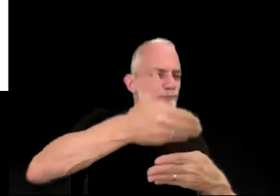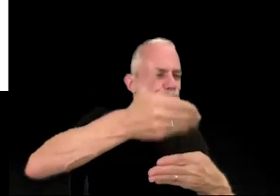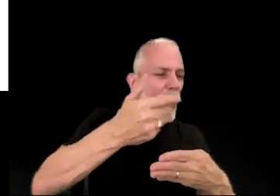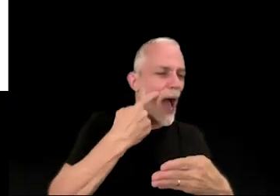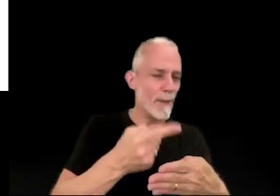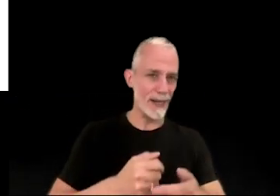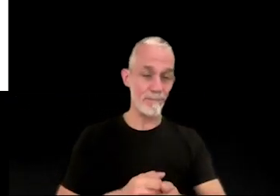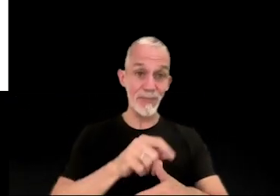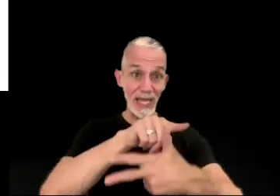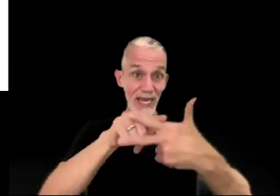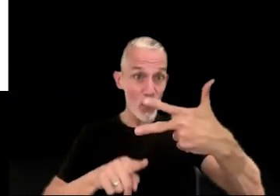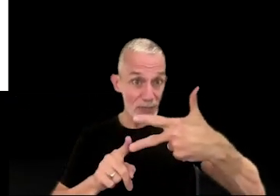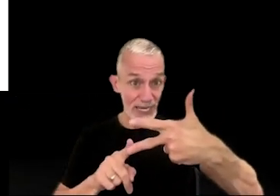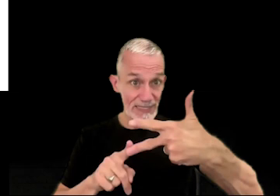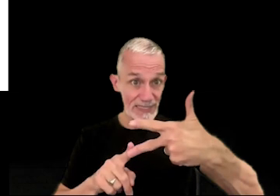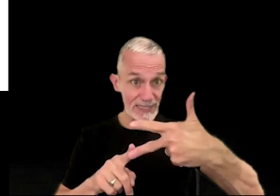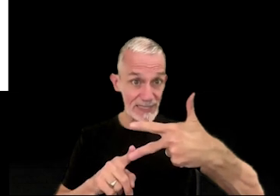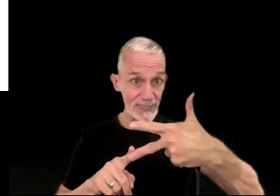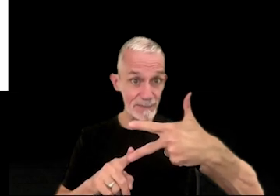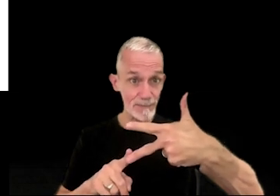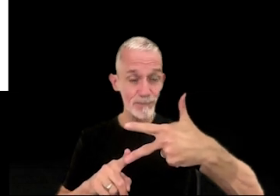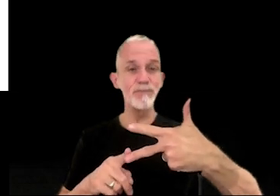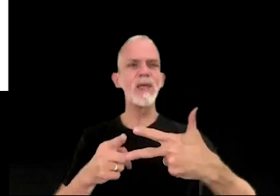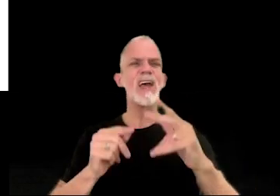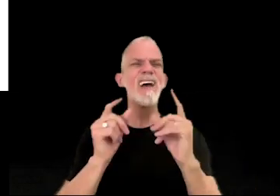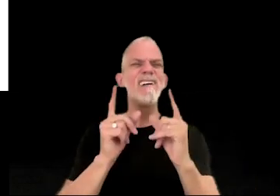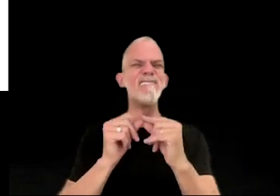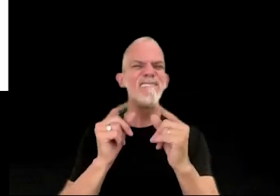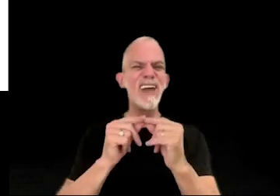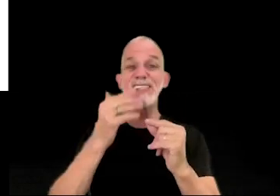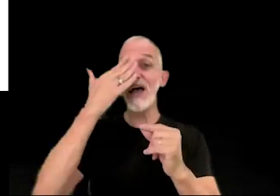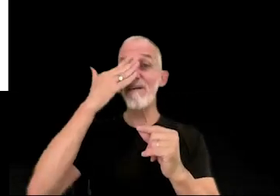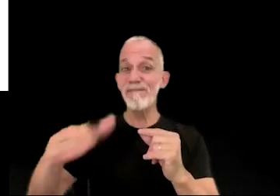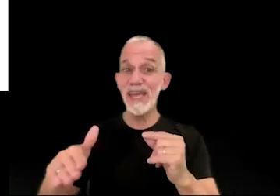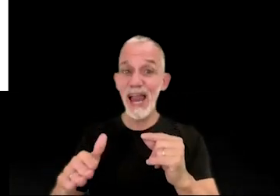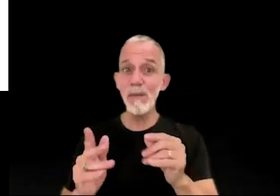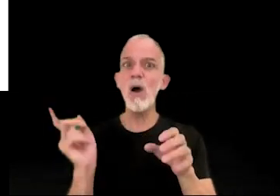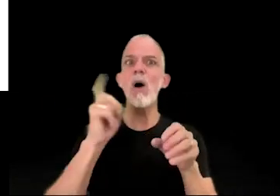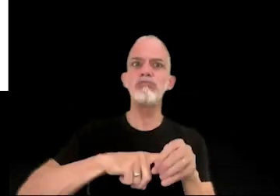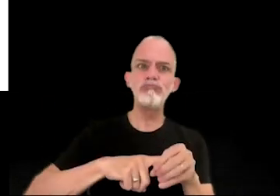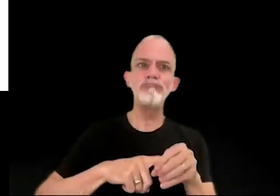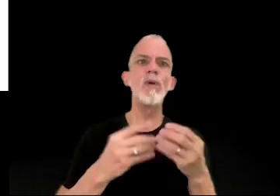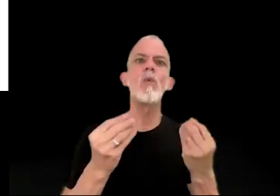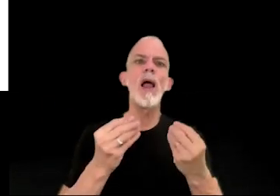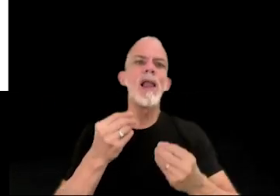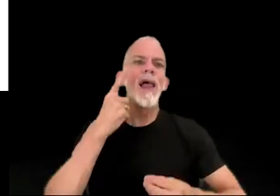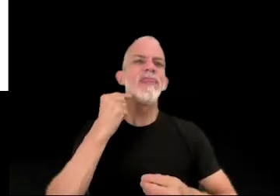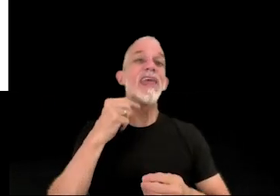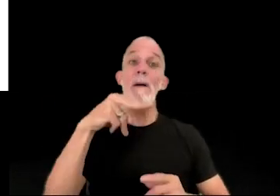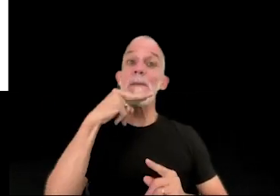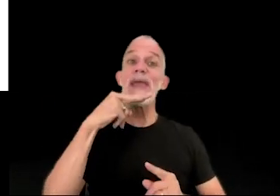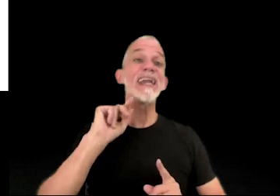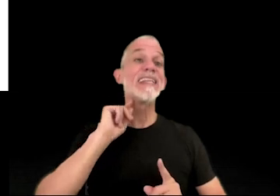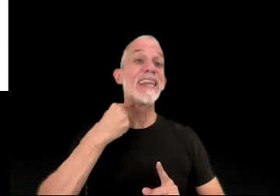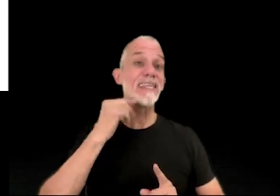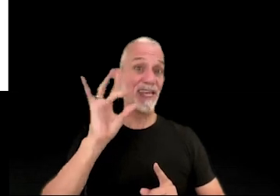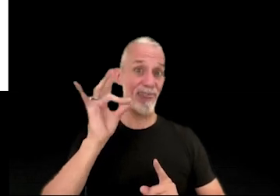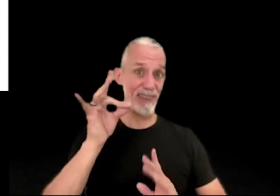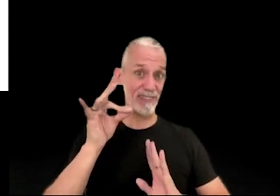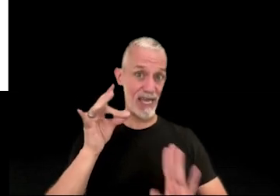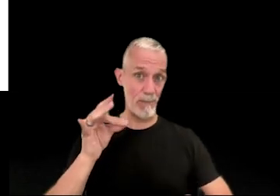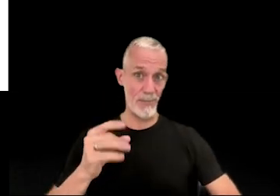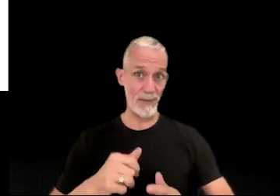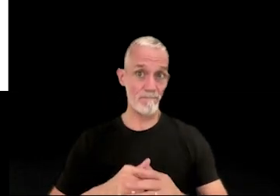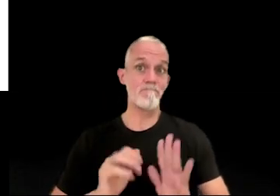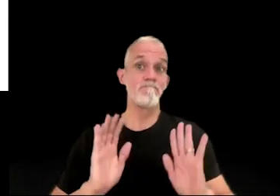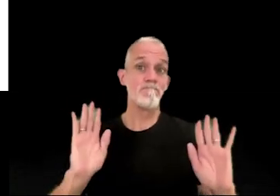tres casos, la fecha final para ir al régimen va a estar dada por el día viernes 13 de diciembre. O sea que a